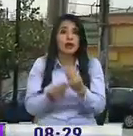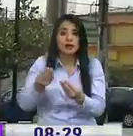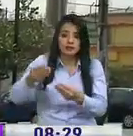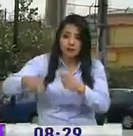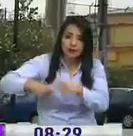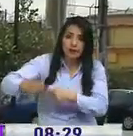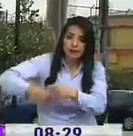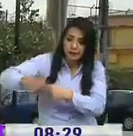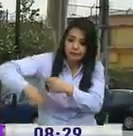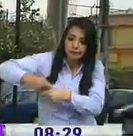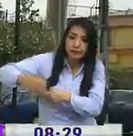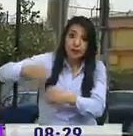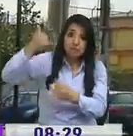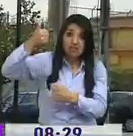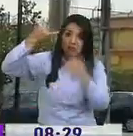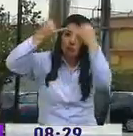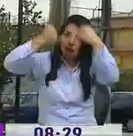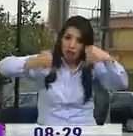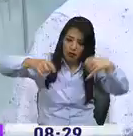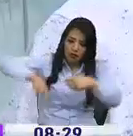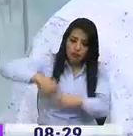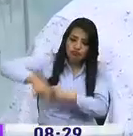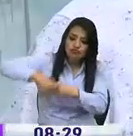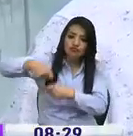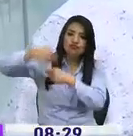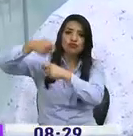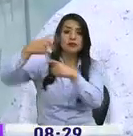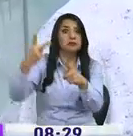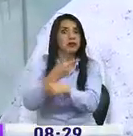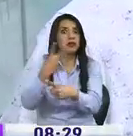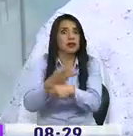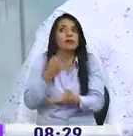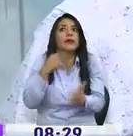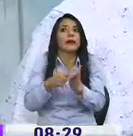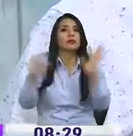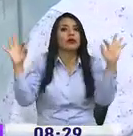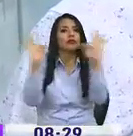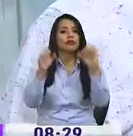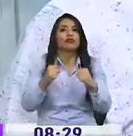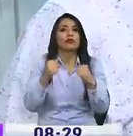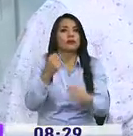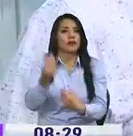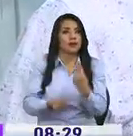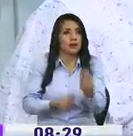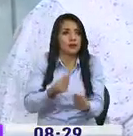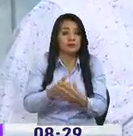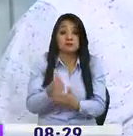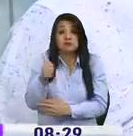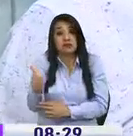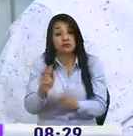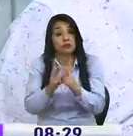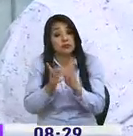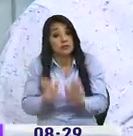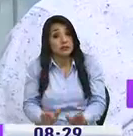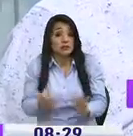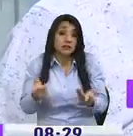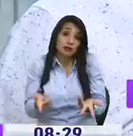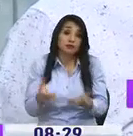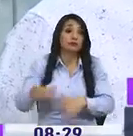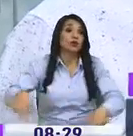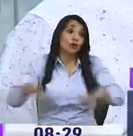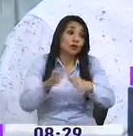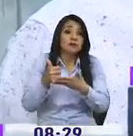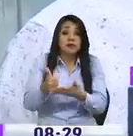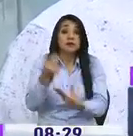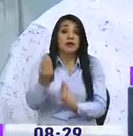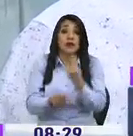mismos, muchas veces arriesgándose. Los vecinos sí, de una manera para el bienestar de todos, han